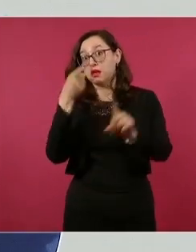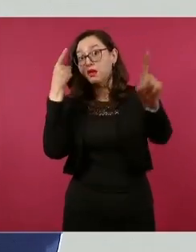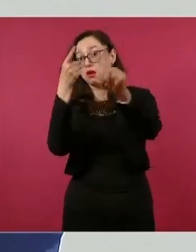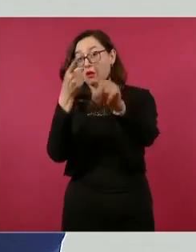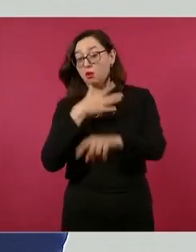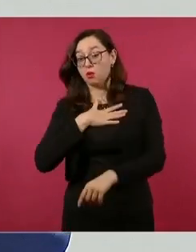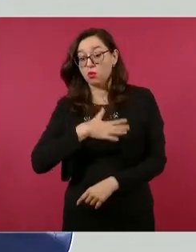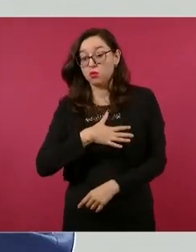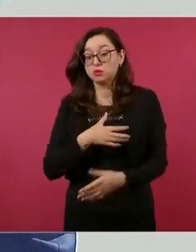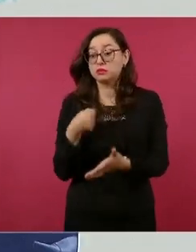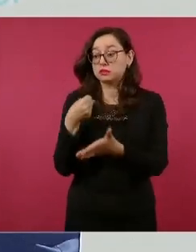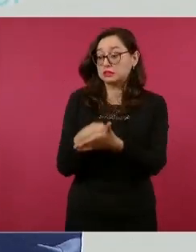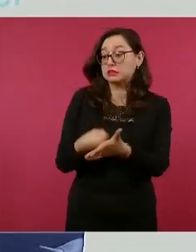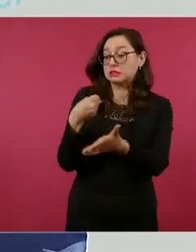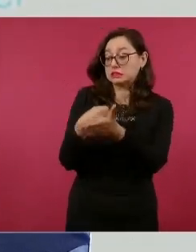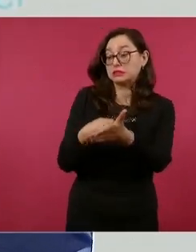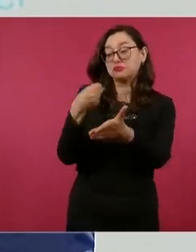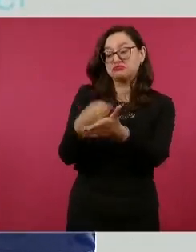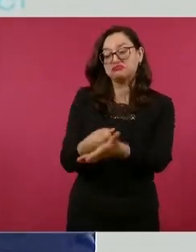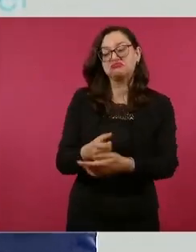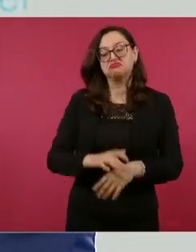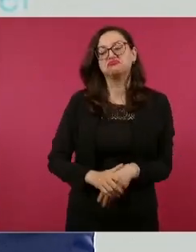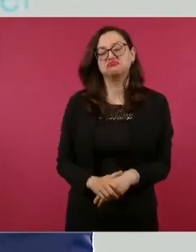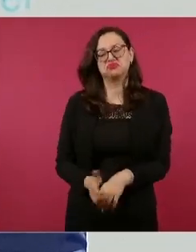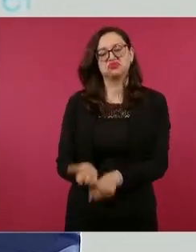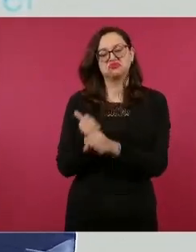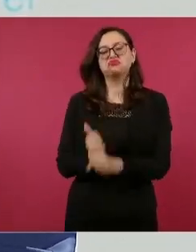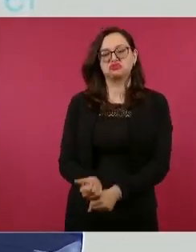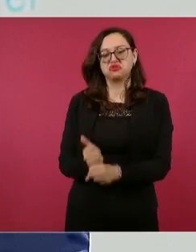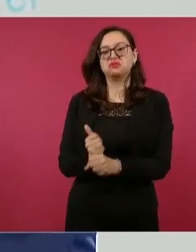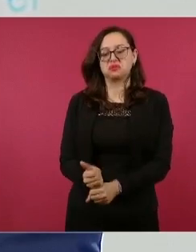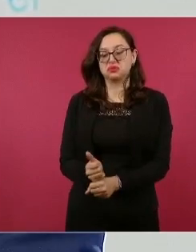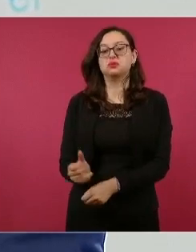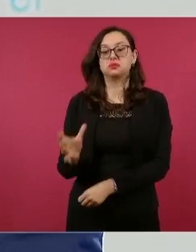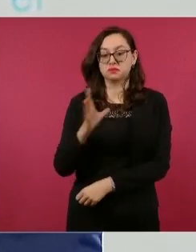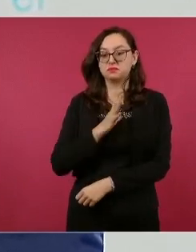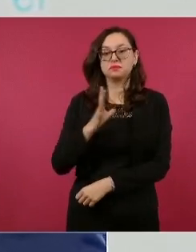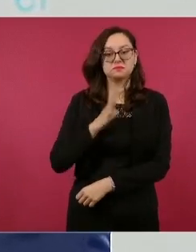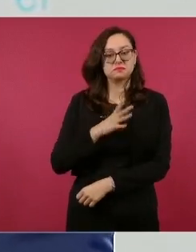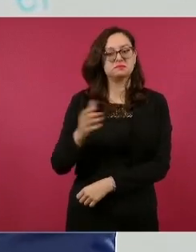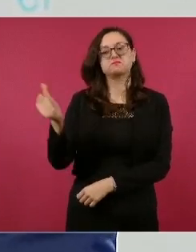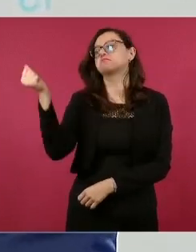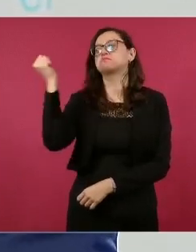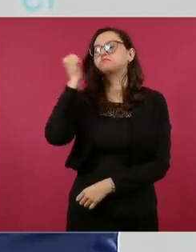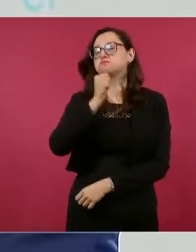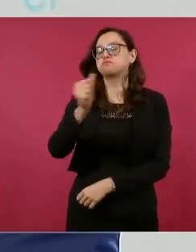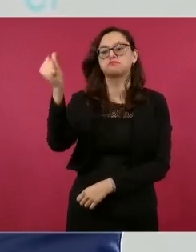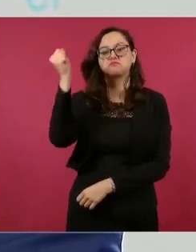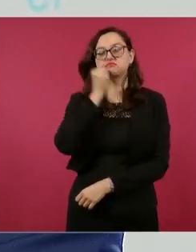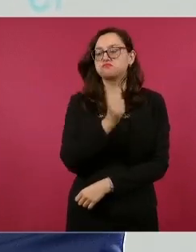Es la cuota de humillación a la que hago referencia,